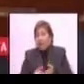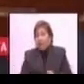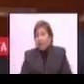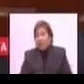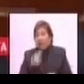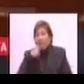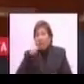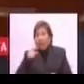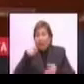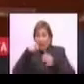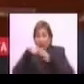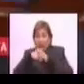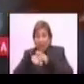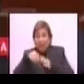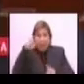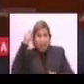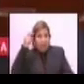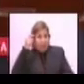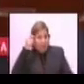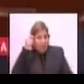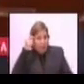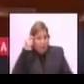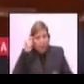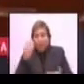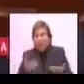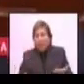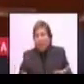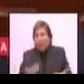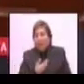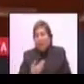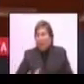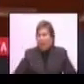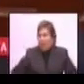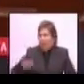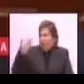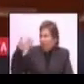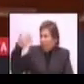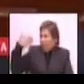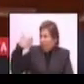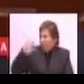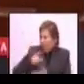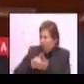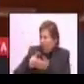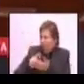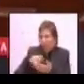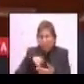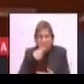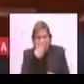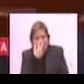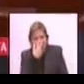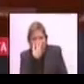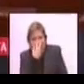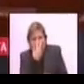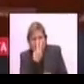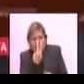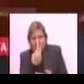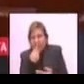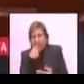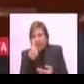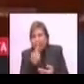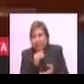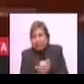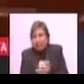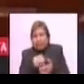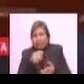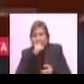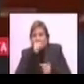se está socavando la política educativa del gobierno. Desde hace varias semanas, yo lo que he visto, presidente, es a